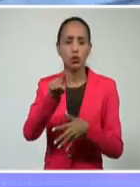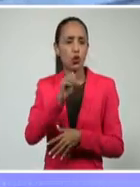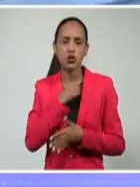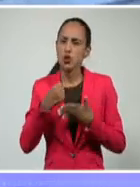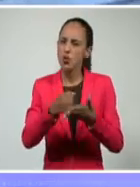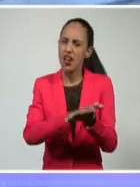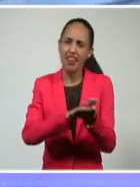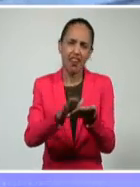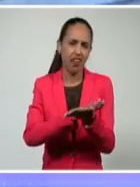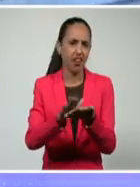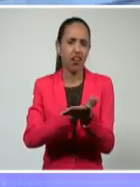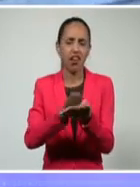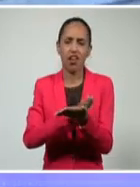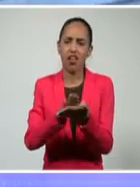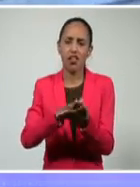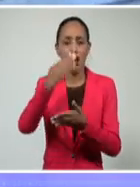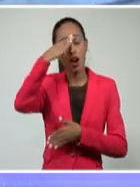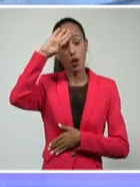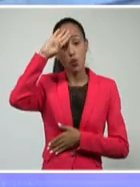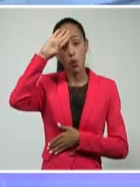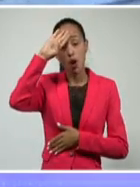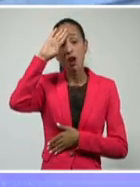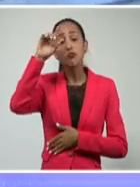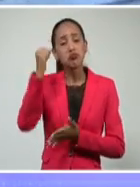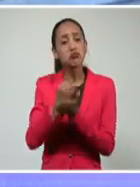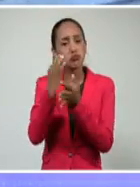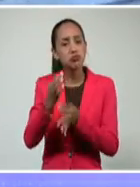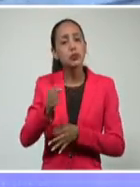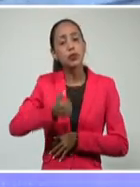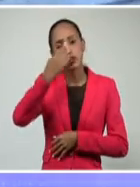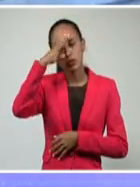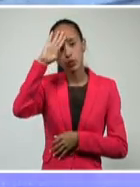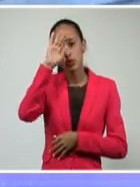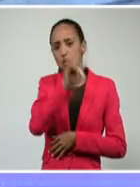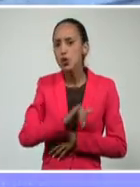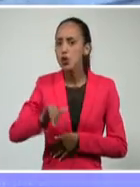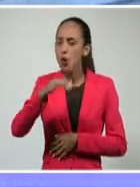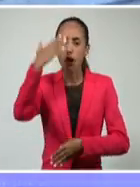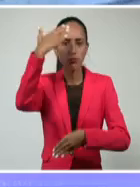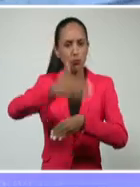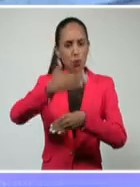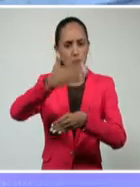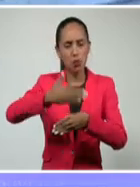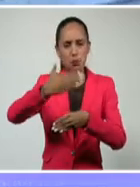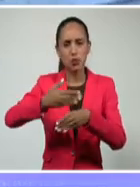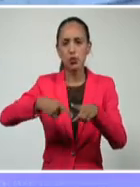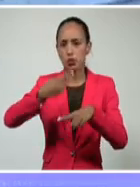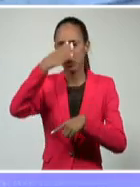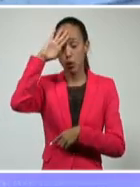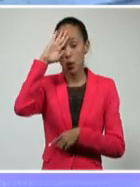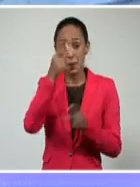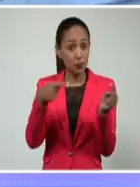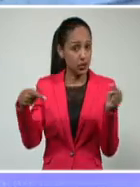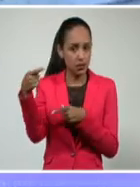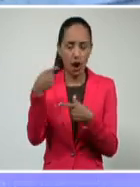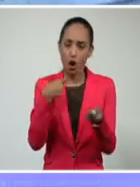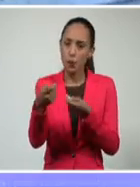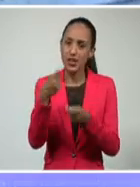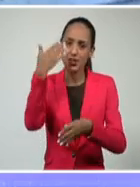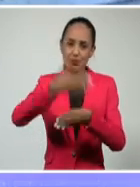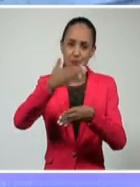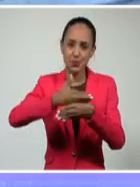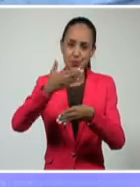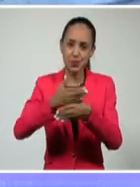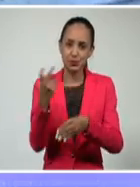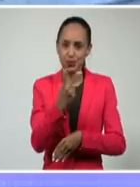y autorizó al presidente estadounidense a establecer y mantener un embargo total sobre todo el comercio entre los dos países.